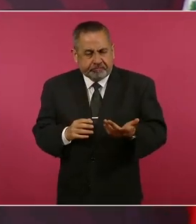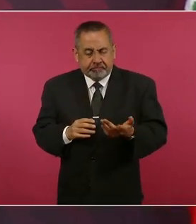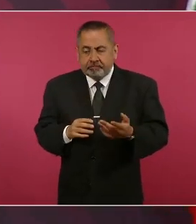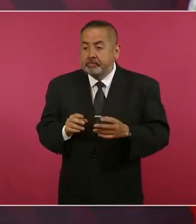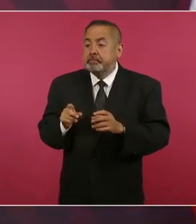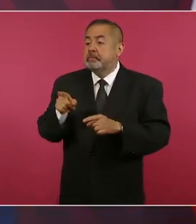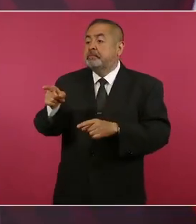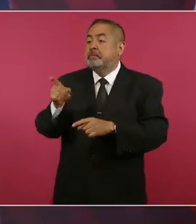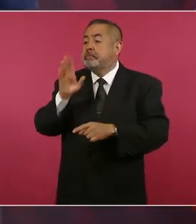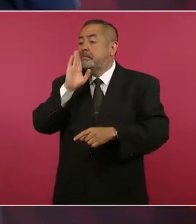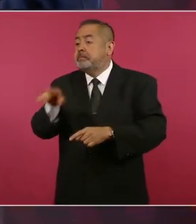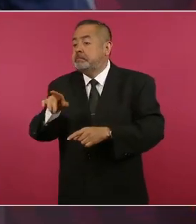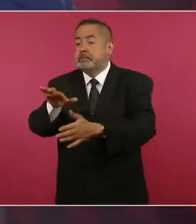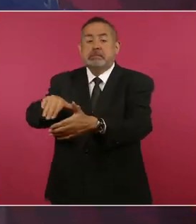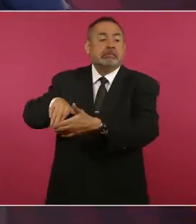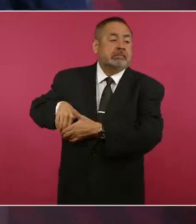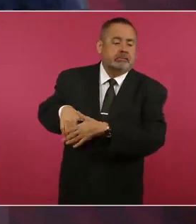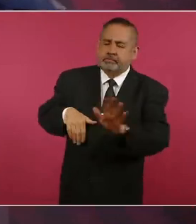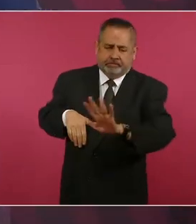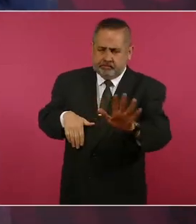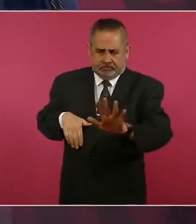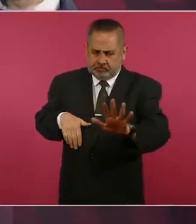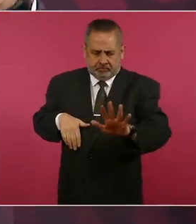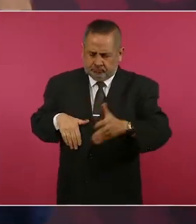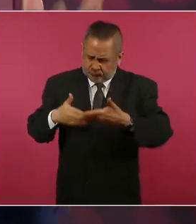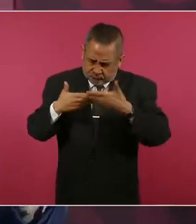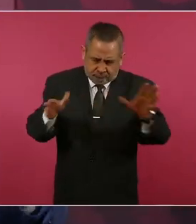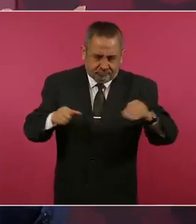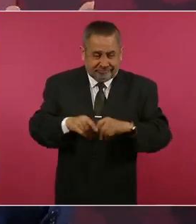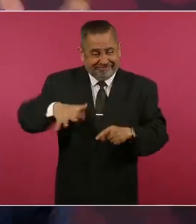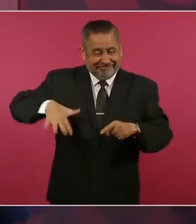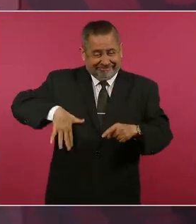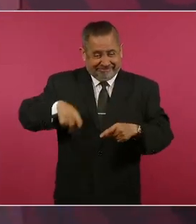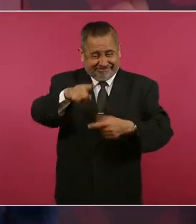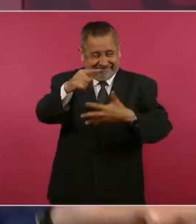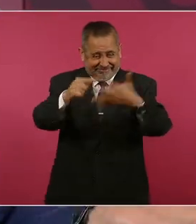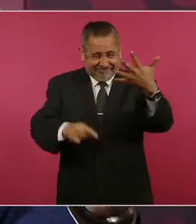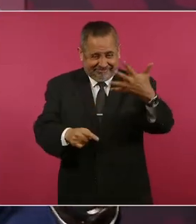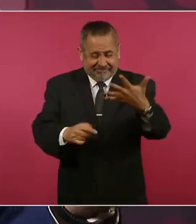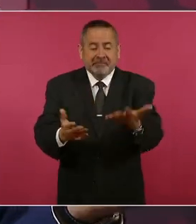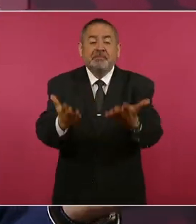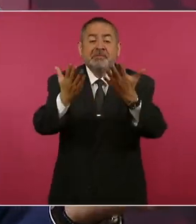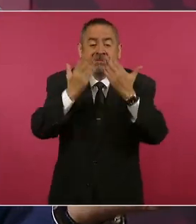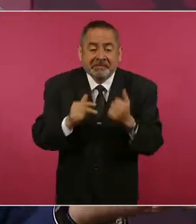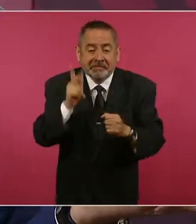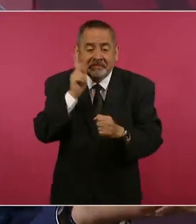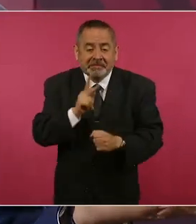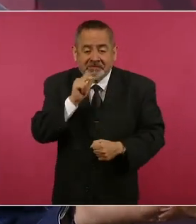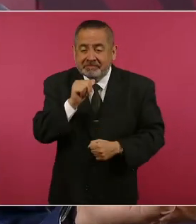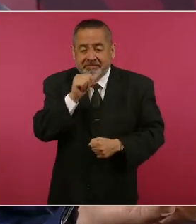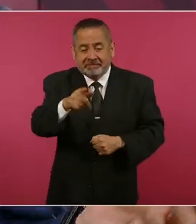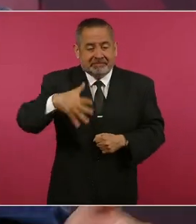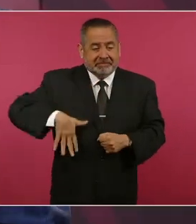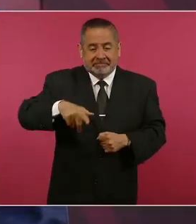nadie. Pero todo lo que planteaste, sí, no existen pruebas.